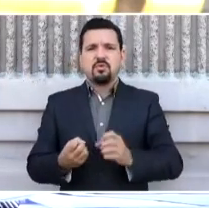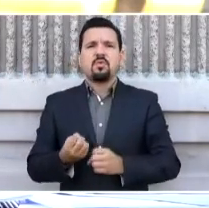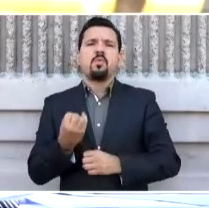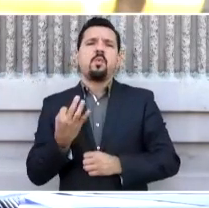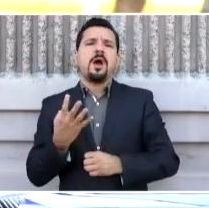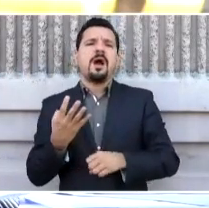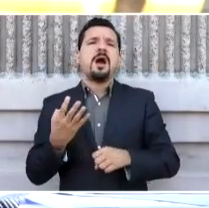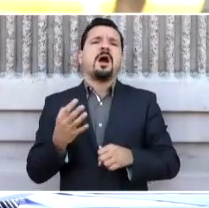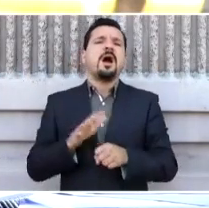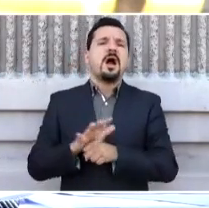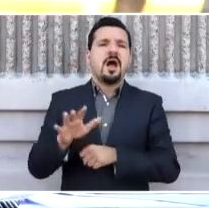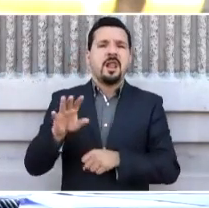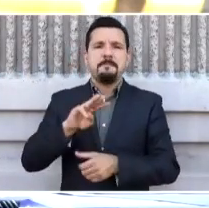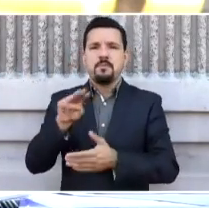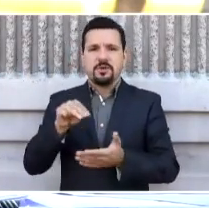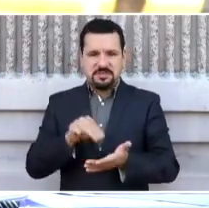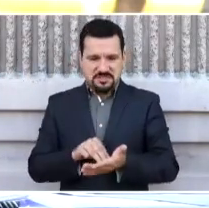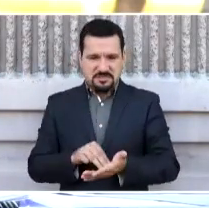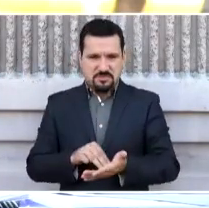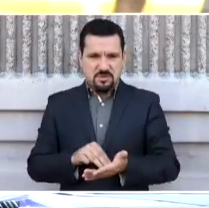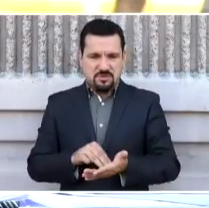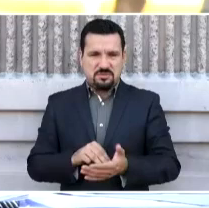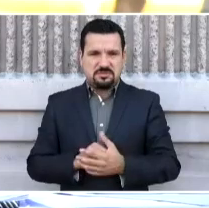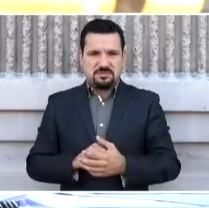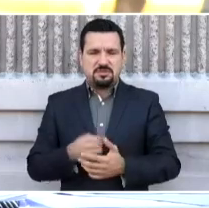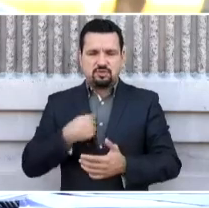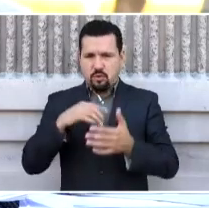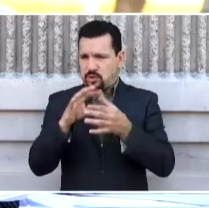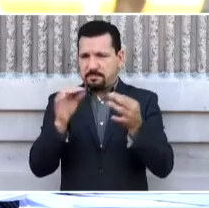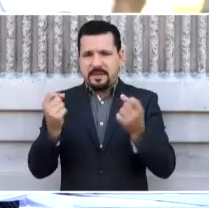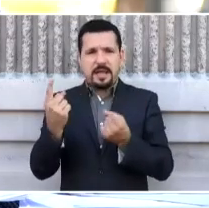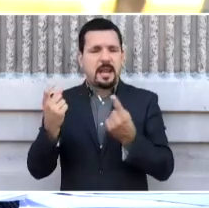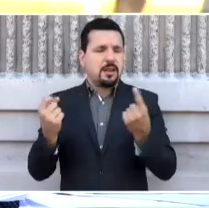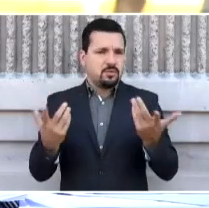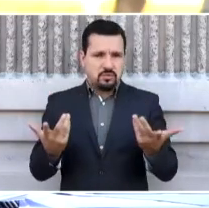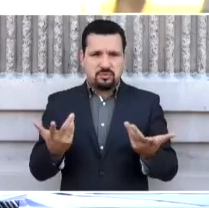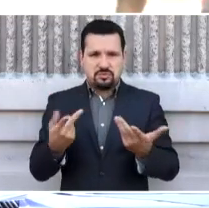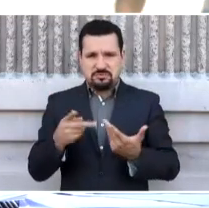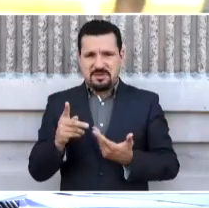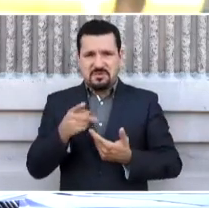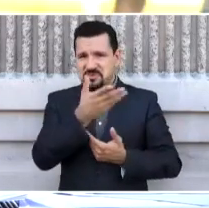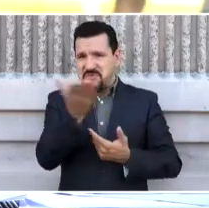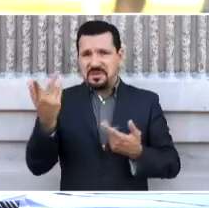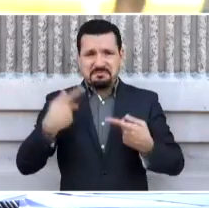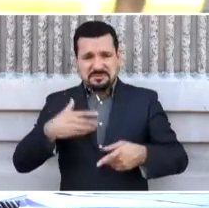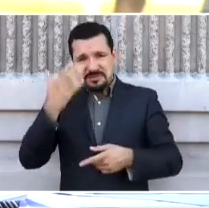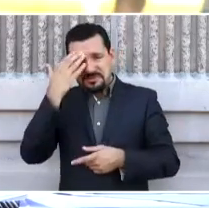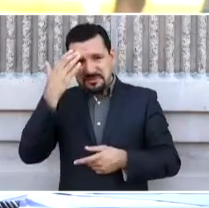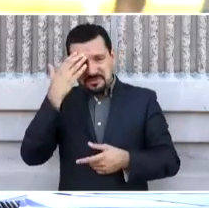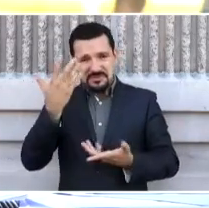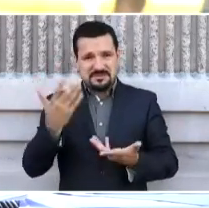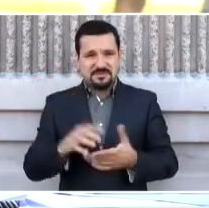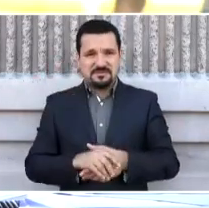esos municipios. Voy a mencionar algunos que además es de dominio público, ¿no?